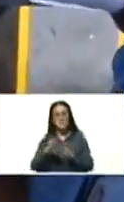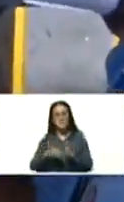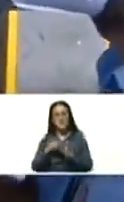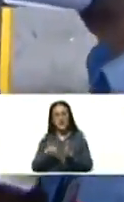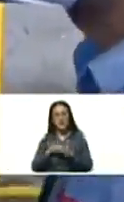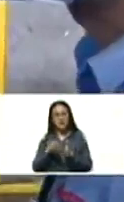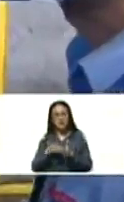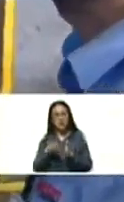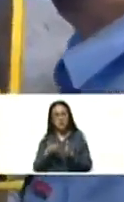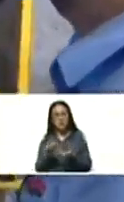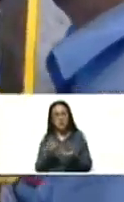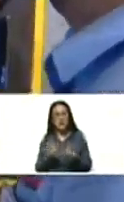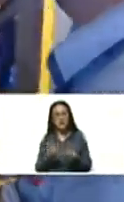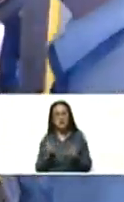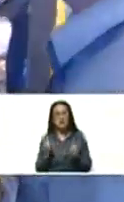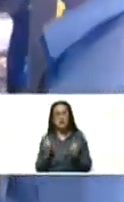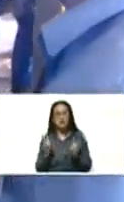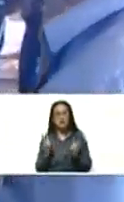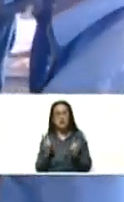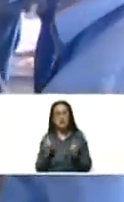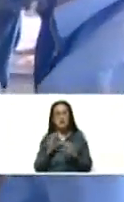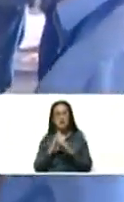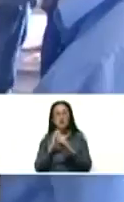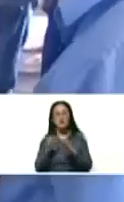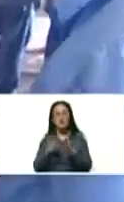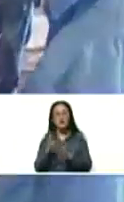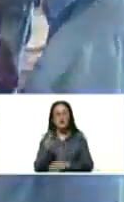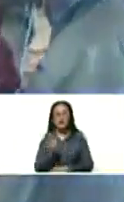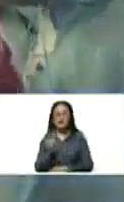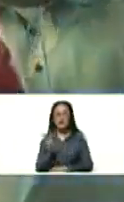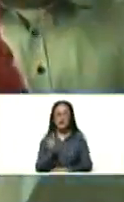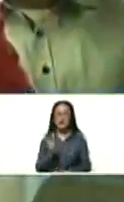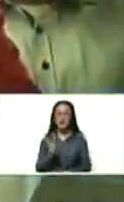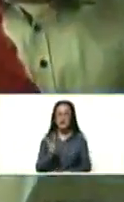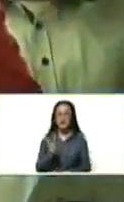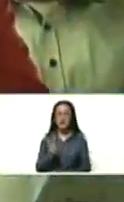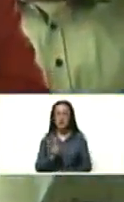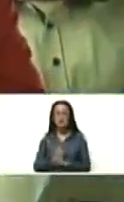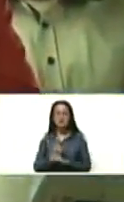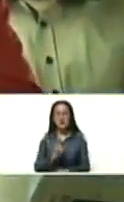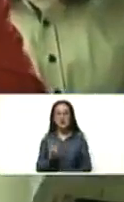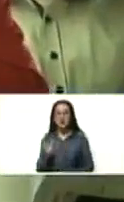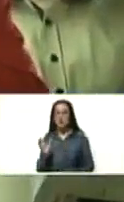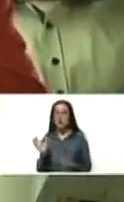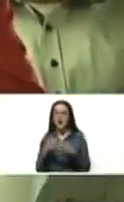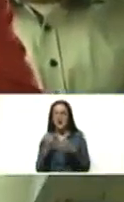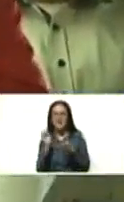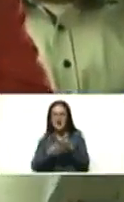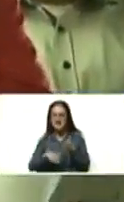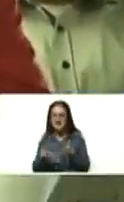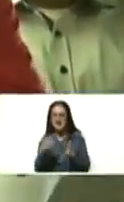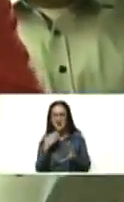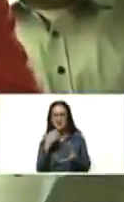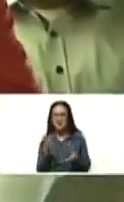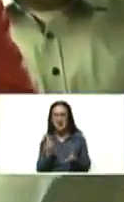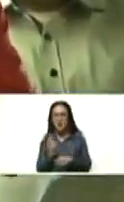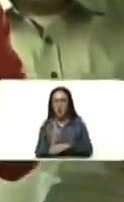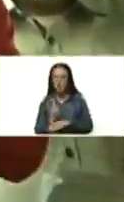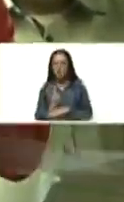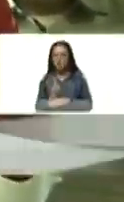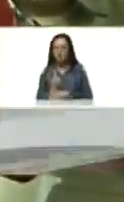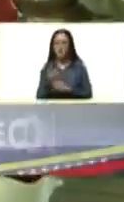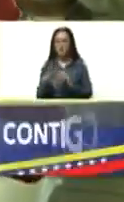diseñado para sacar el nuevo tren venezolano, utilizando las carcasas vacías, las carcasas que ya están inoperativas,